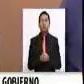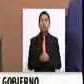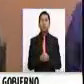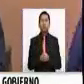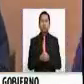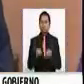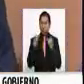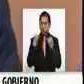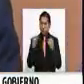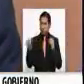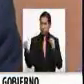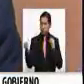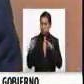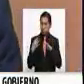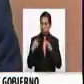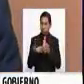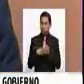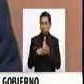información